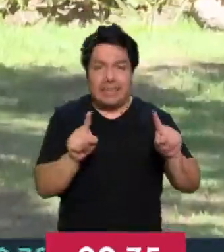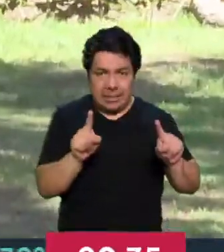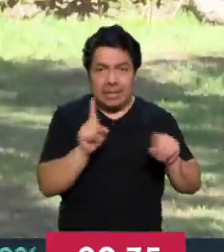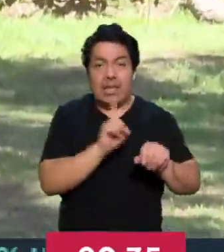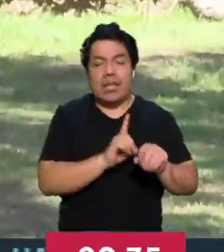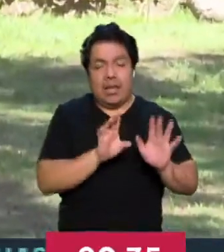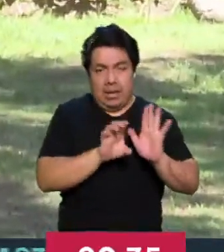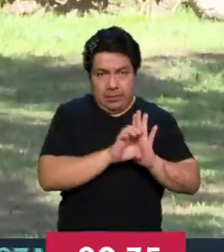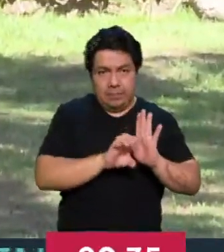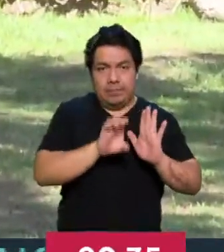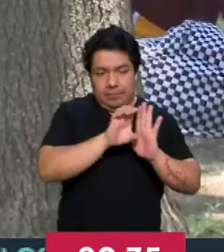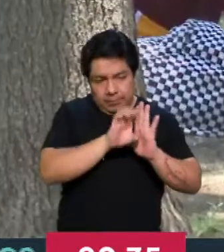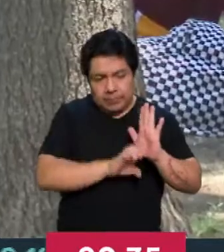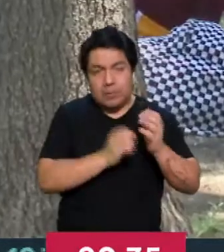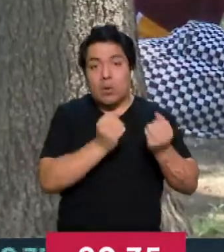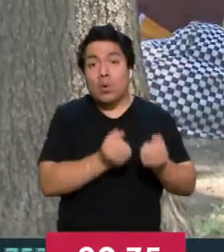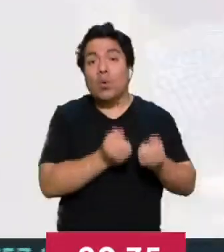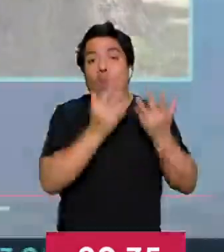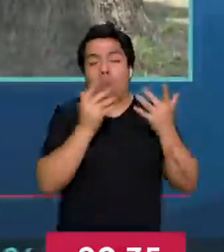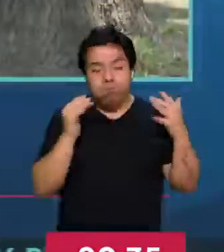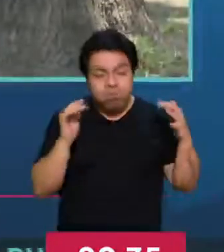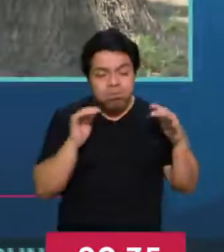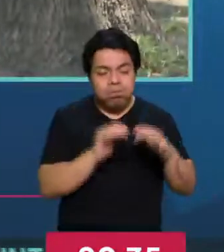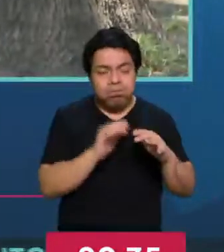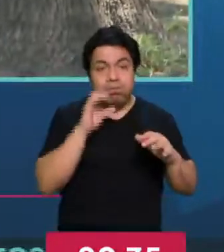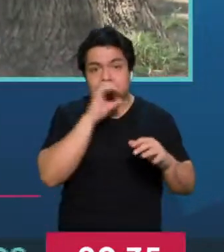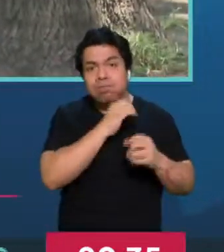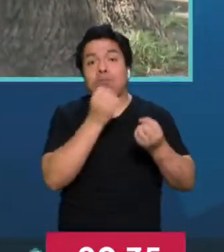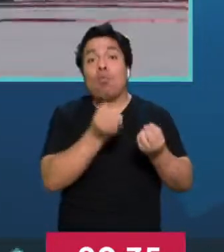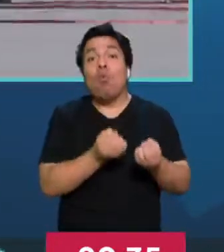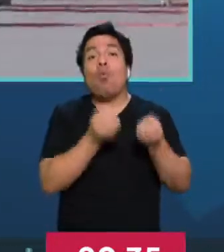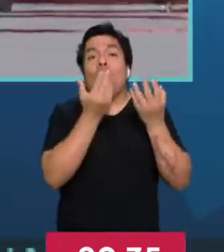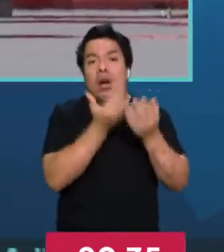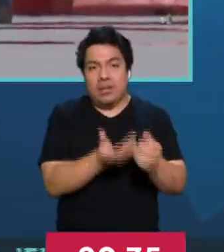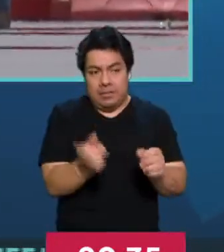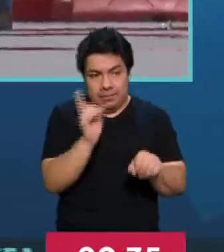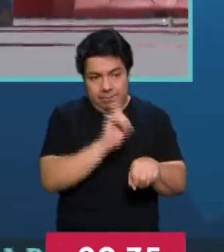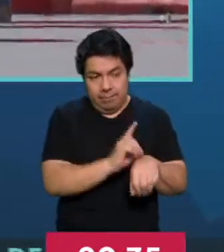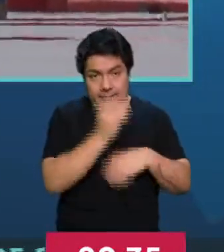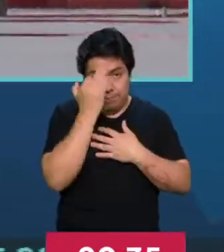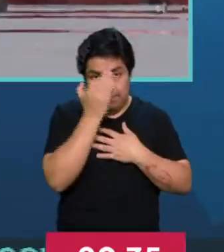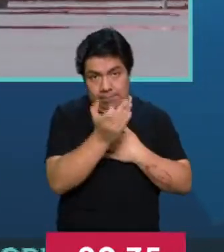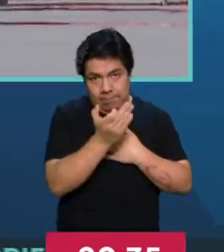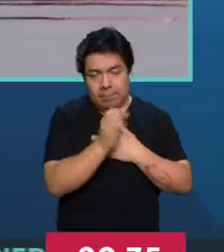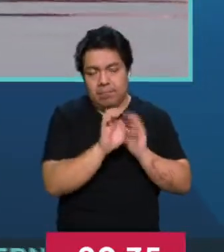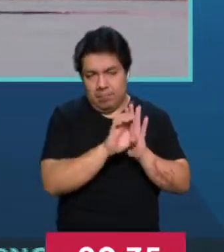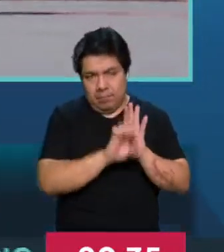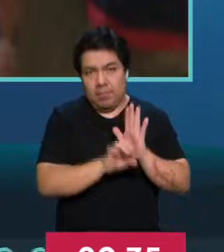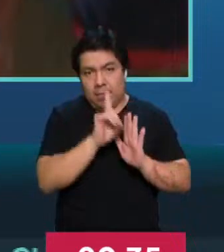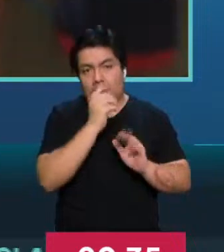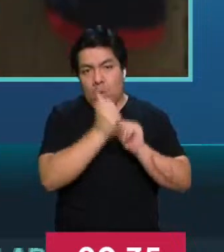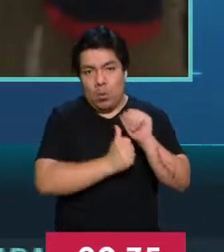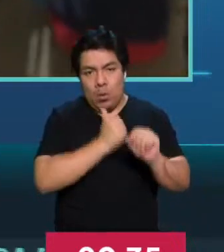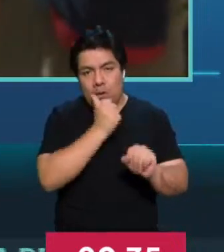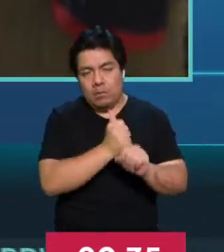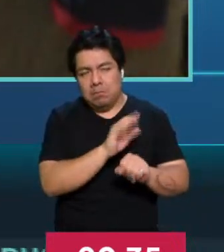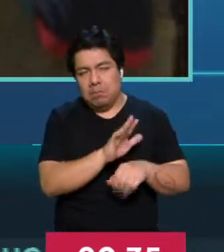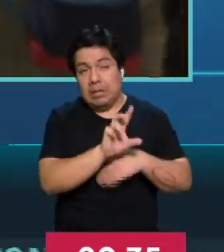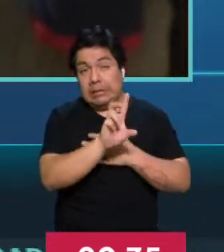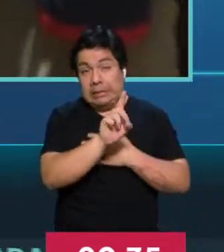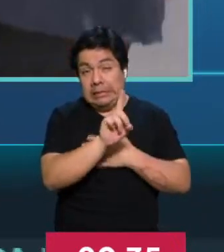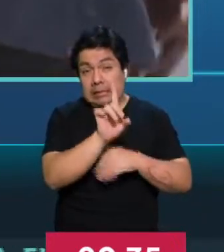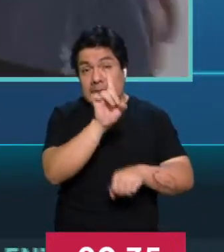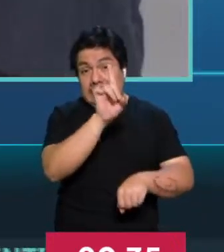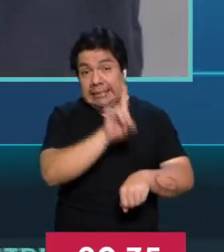solo es importante contar el número de ondas de calor, sino realmente cuántos días duran. Por ejemplo, el año pasado una de las ondas duró alrededor de 30